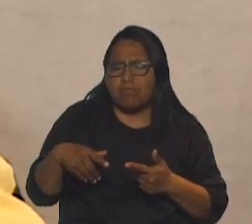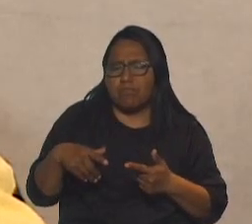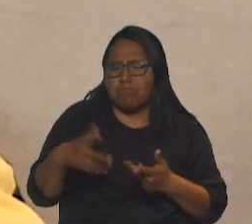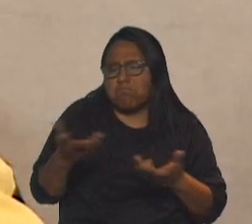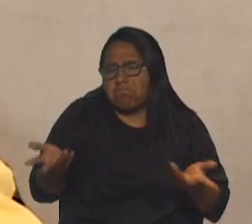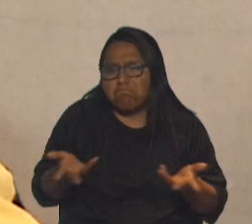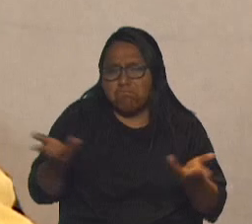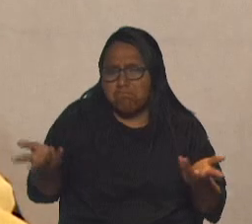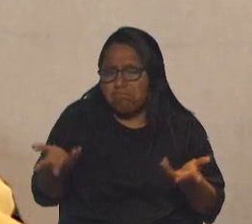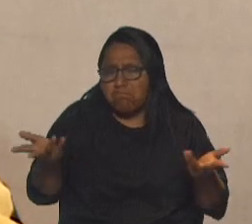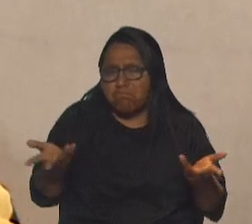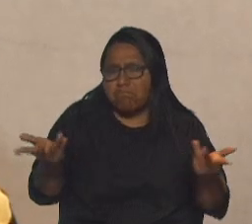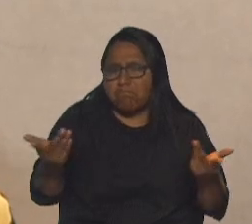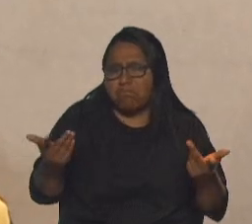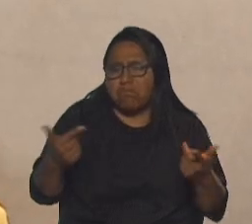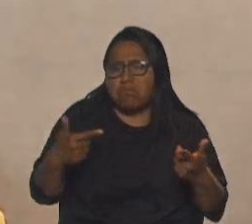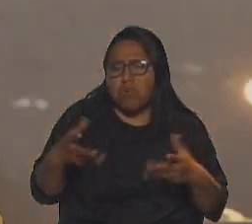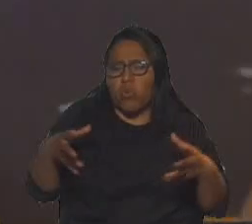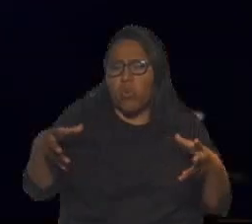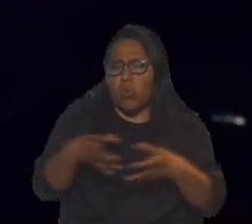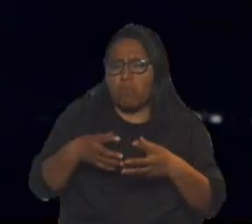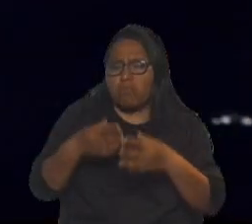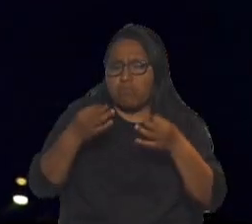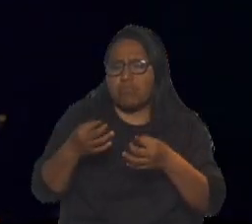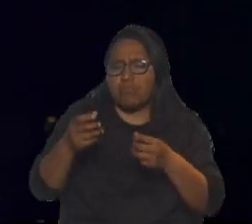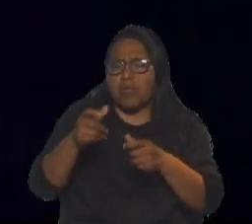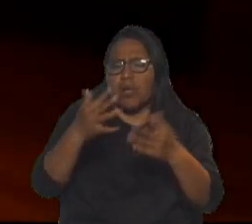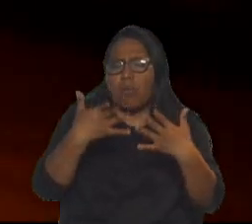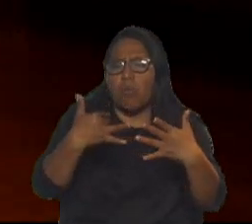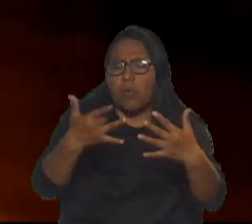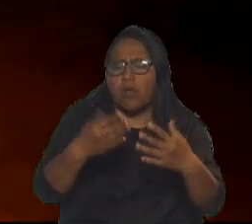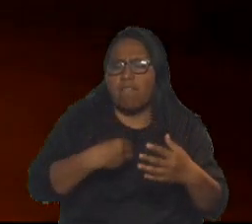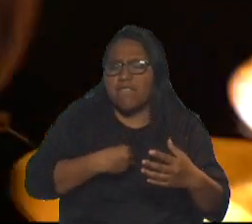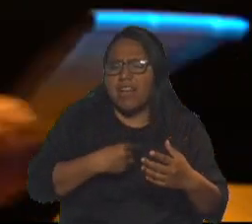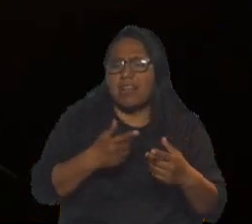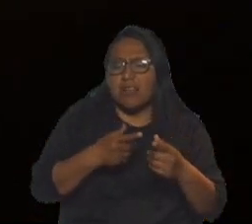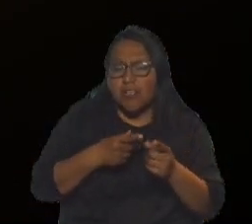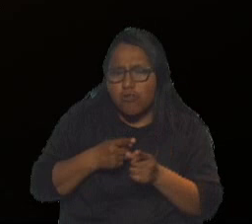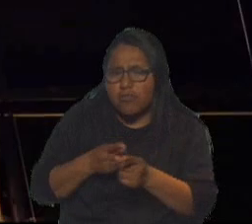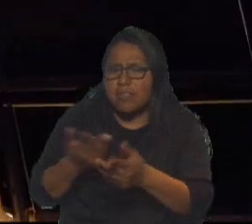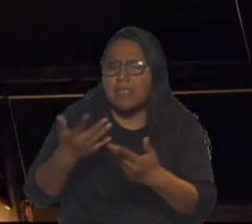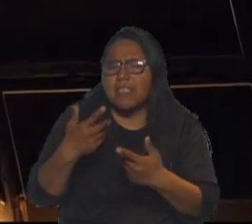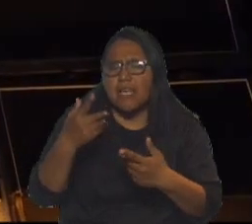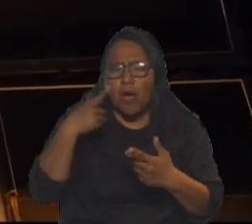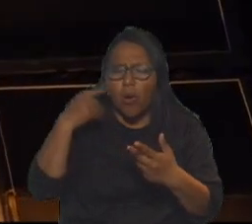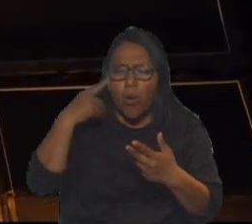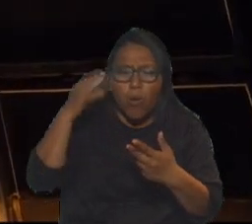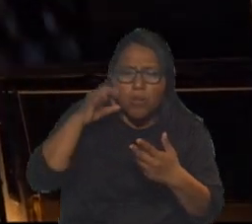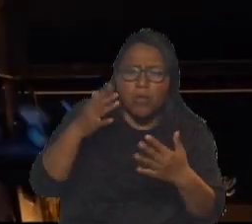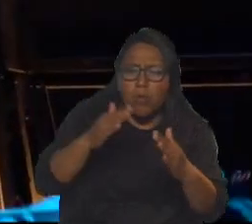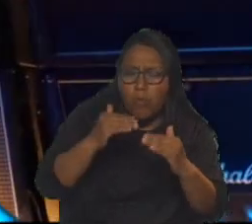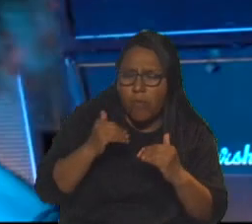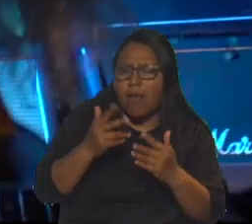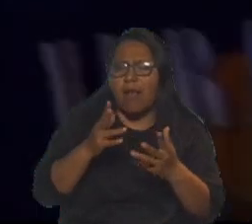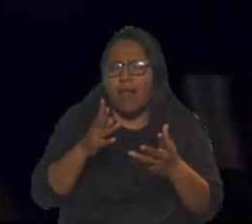nada, un grupo sólido de gente que nos sigue a todos lados, que piensa parecido a nosotros o que encuentra en nuestras